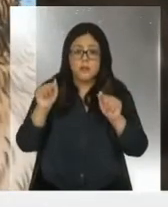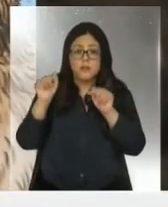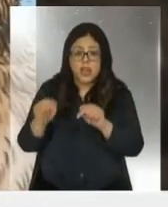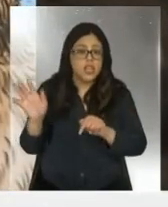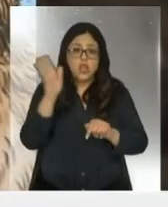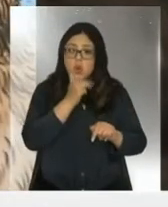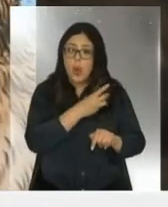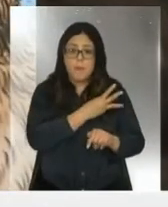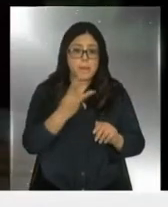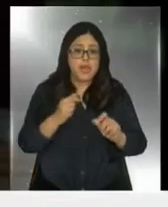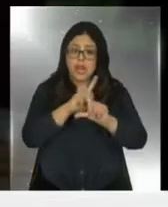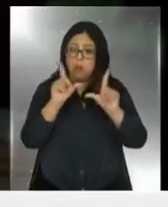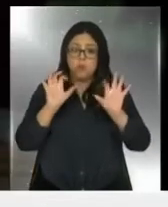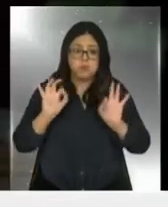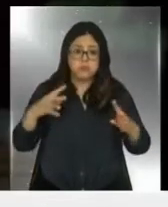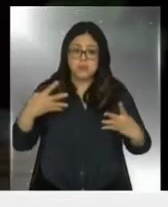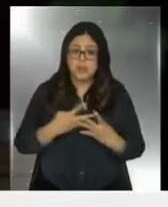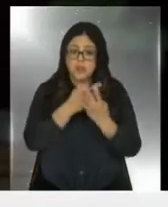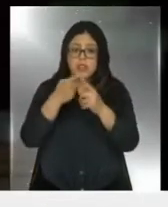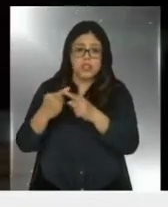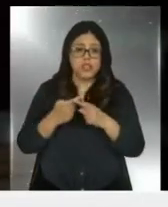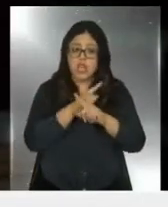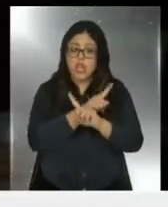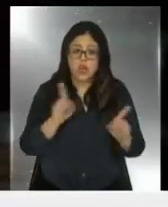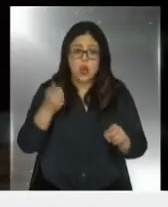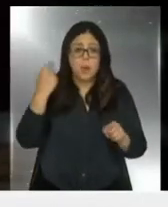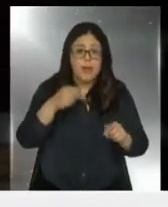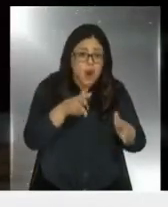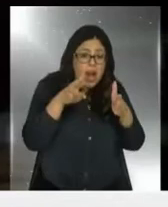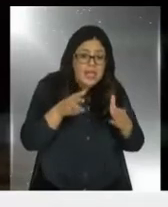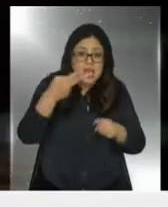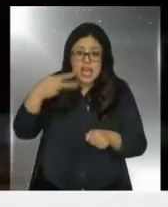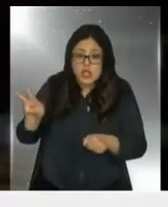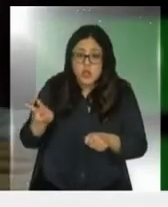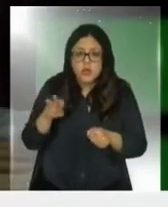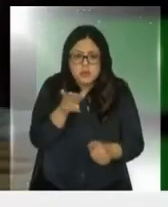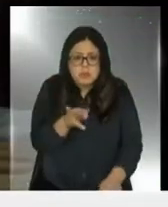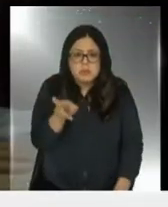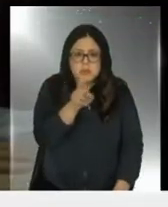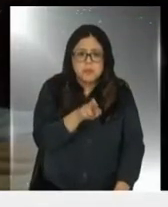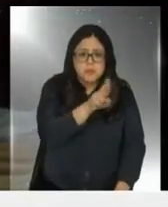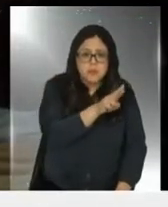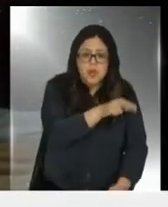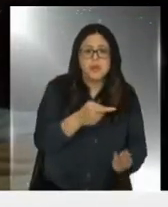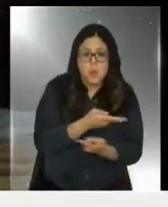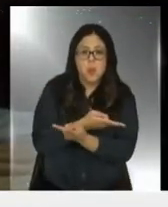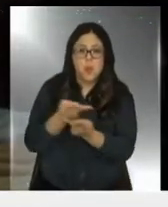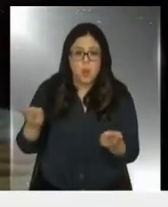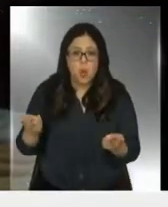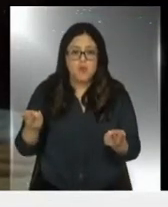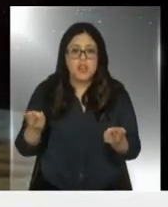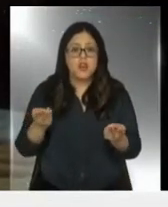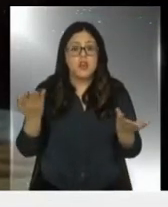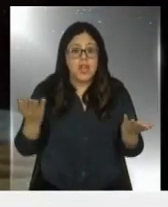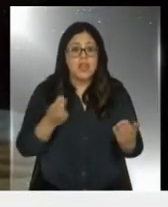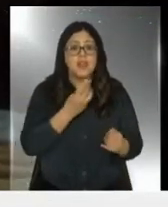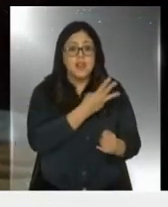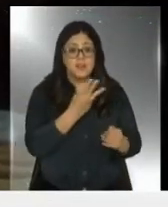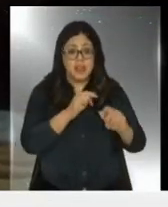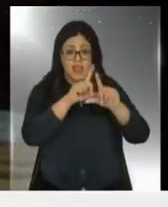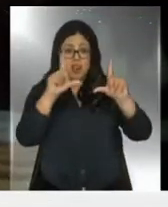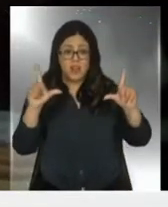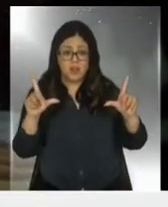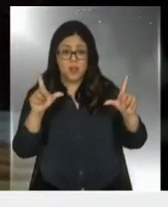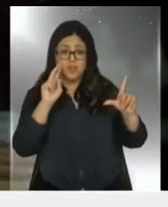página oficial ni redes sociales, pero sus ataques se han hecho comunes y son publicados en esta plataforma